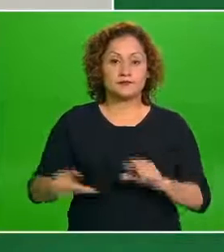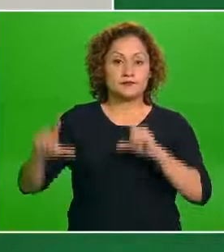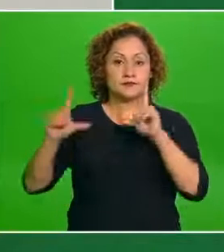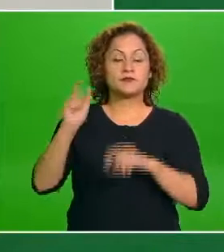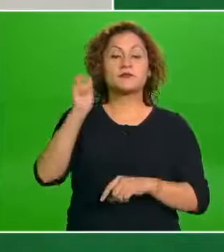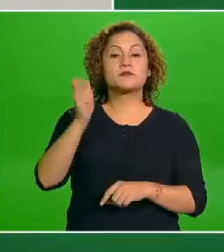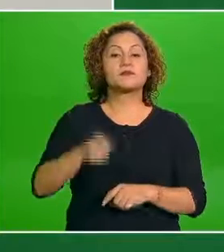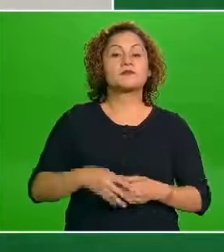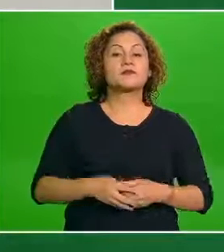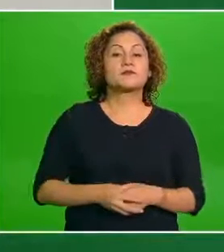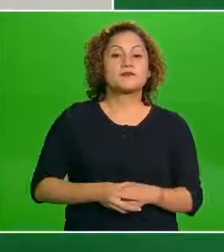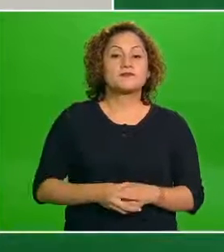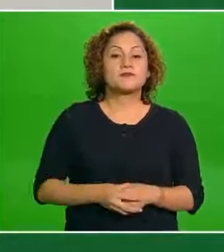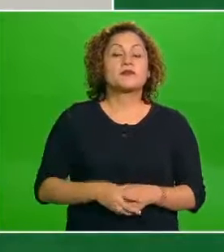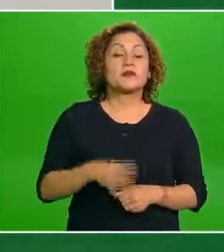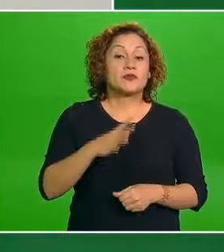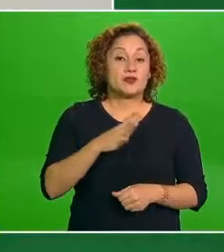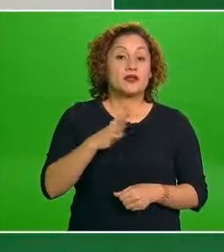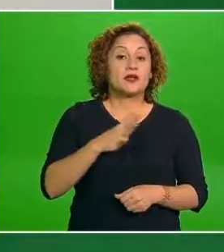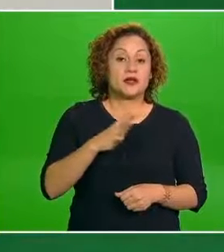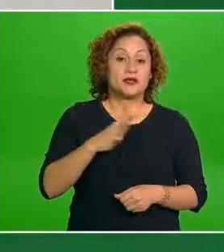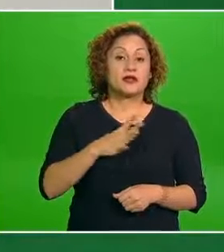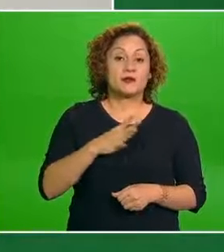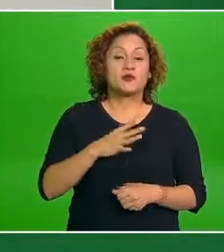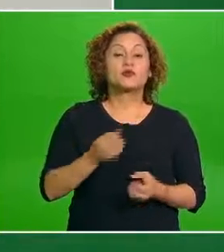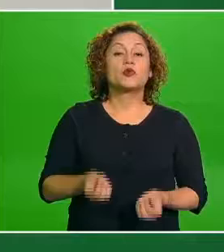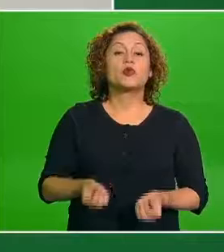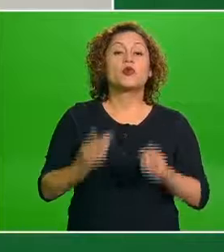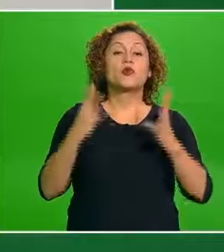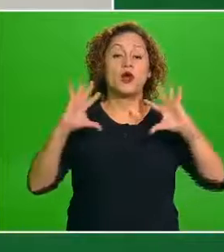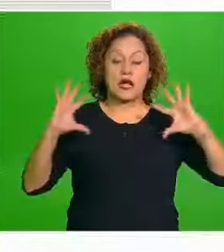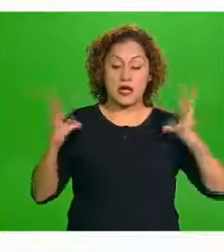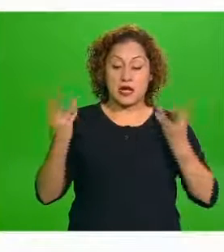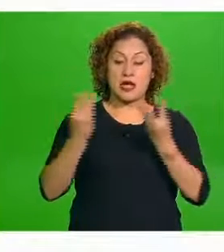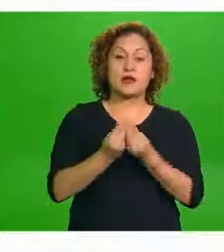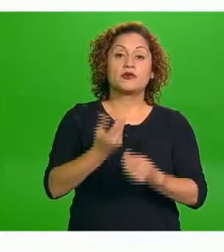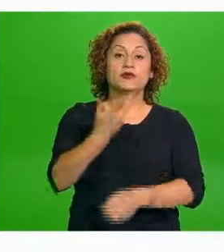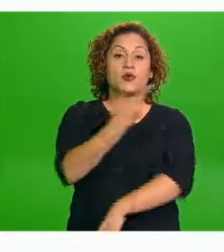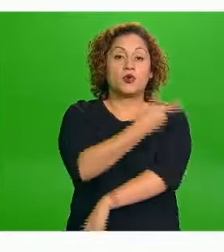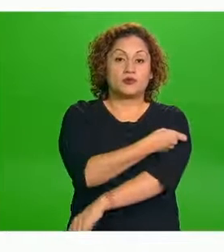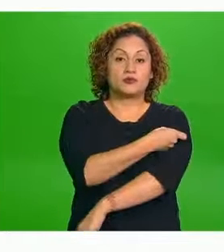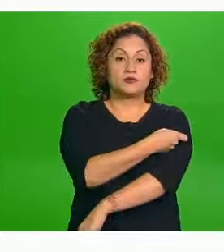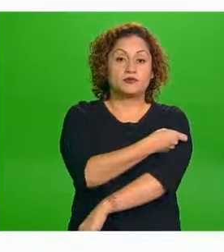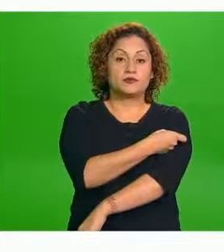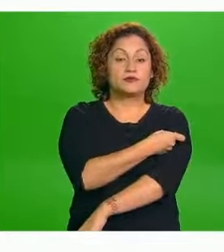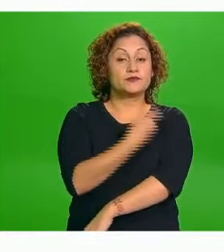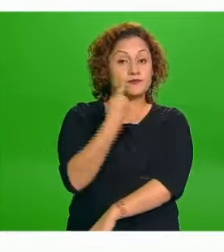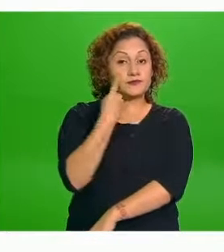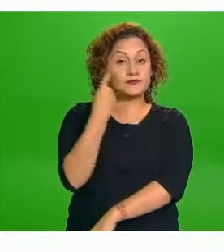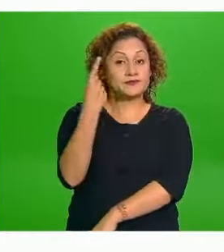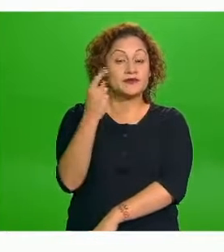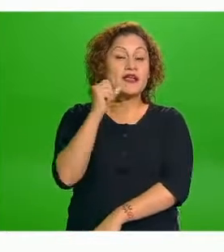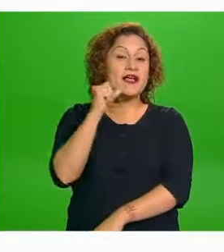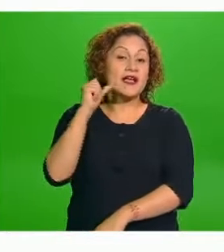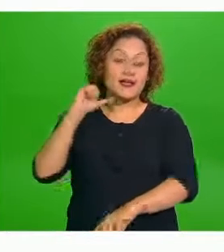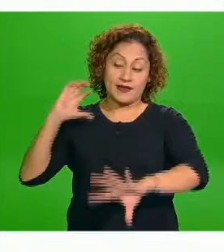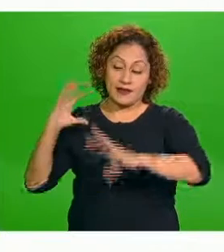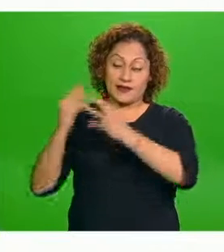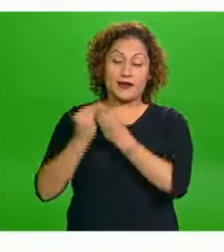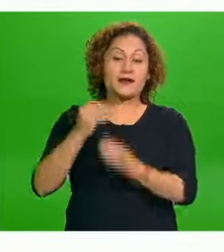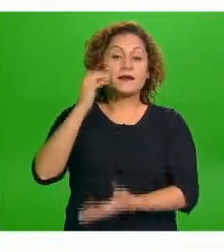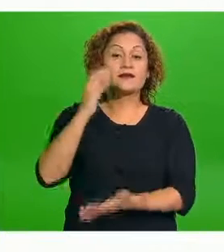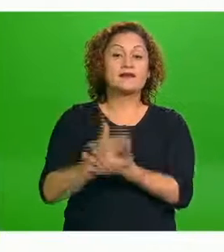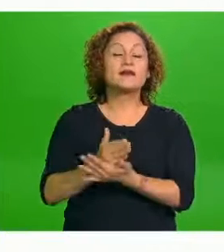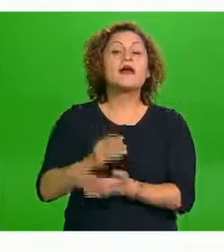diapositiva, tenemos precisamente el avance acumulado del total de dosis que hasta el momento se han aplicado. Fíjense el corte del día de ayer, ya más de